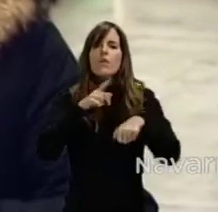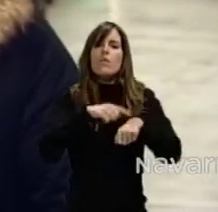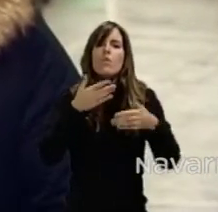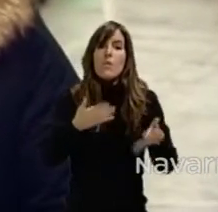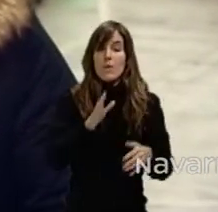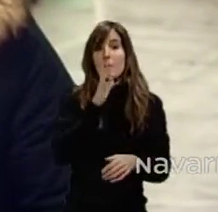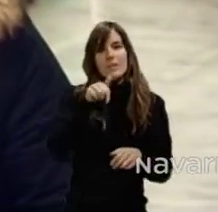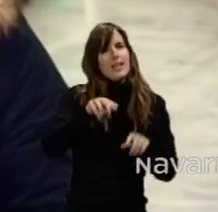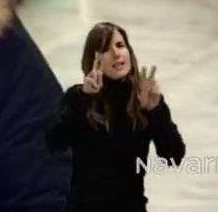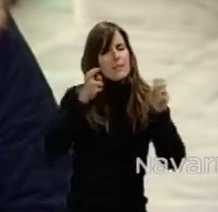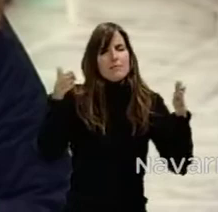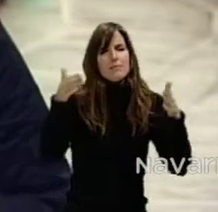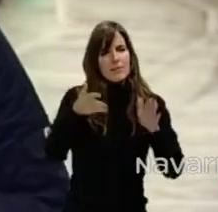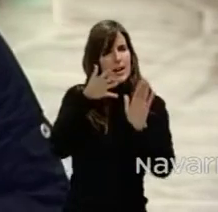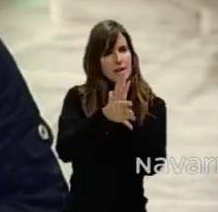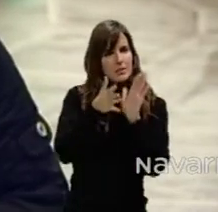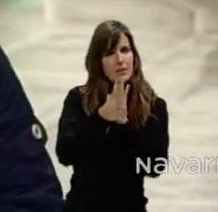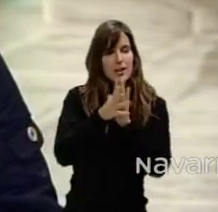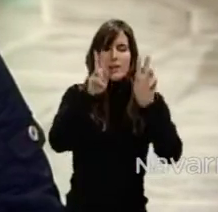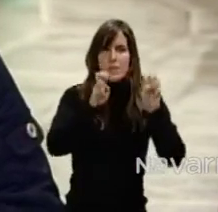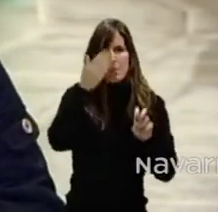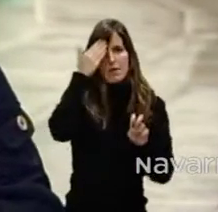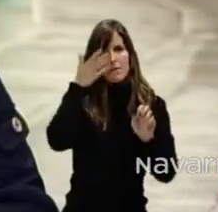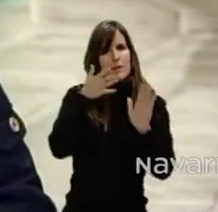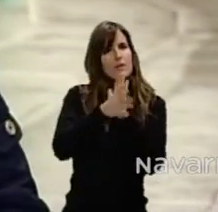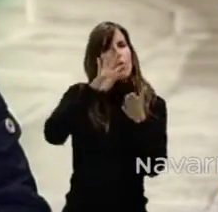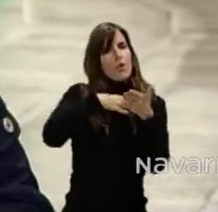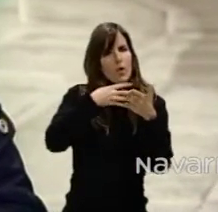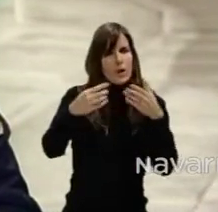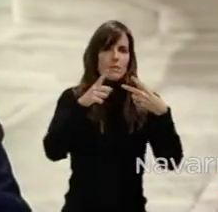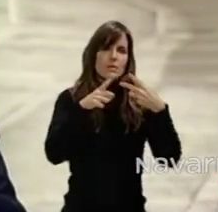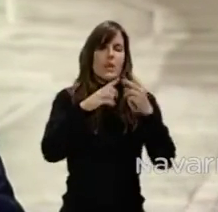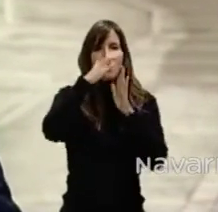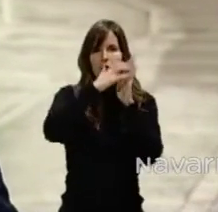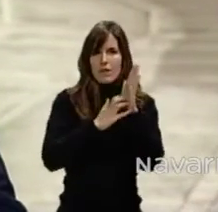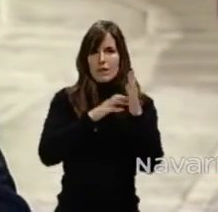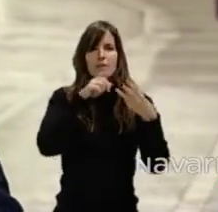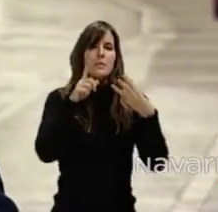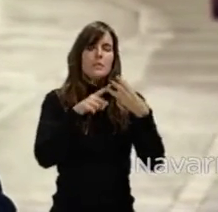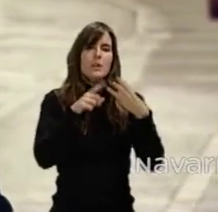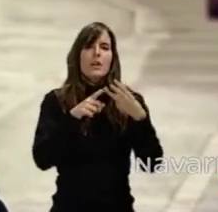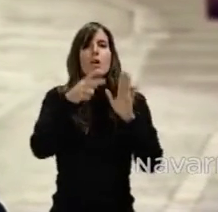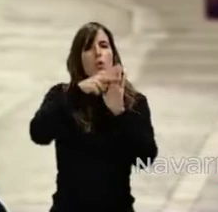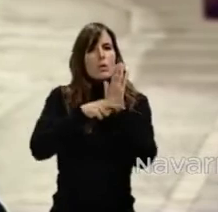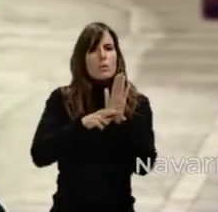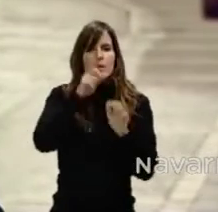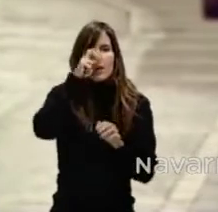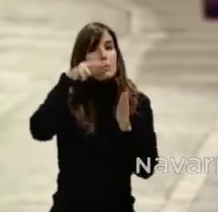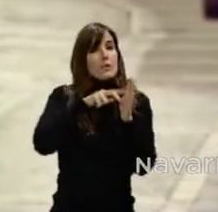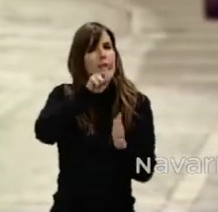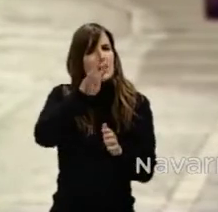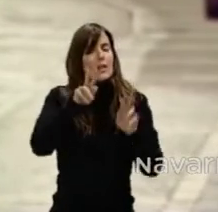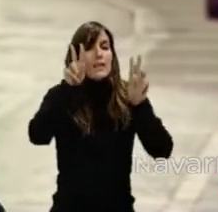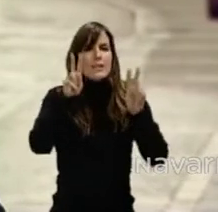Precisamente es de eso de lo que vamos a hablar en nuestro tema del día. De los horarios, de las rebajas y de la normativa para 2014